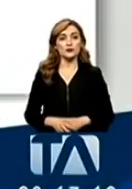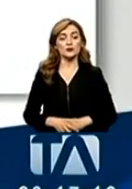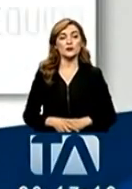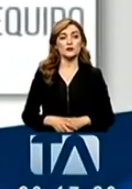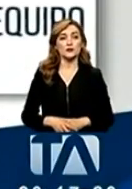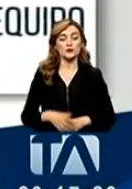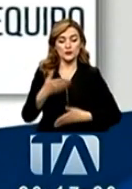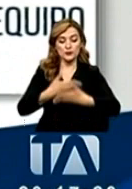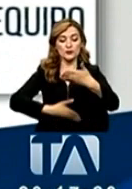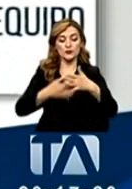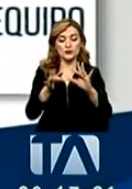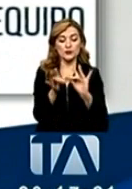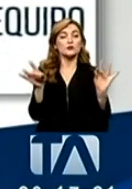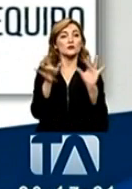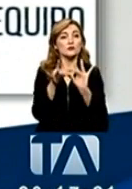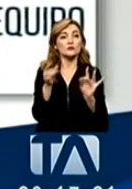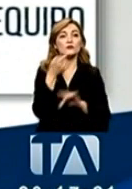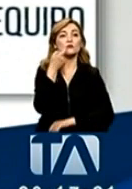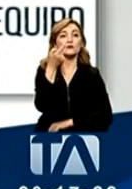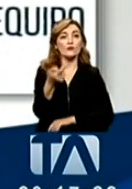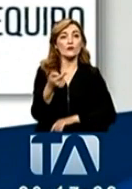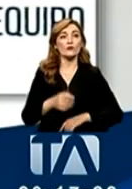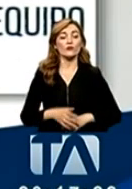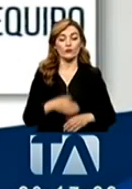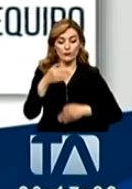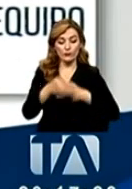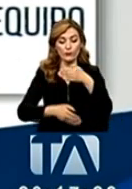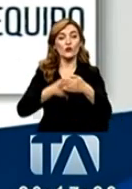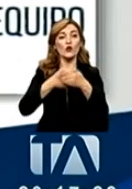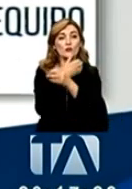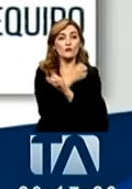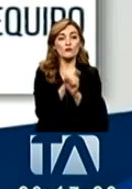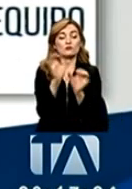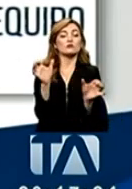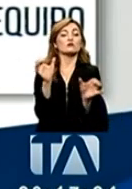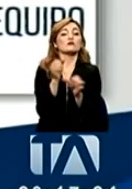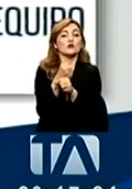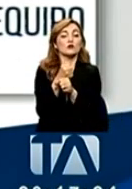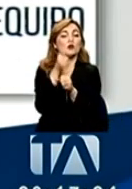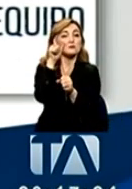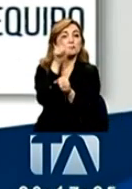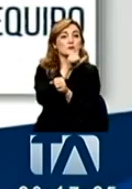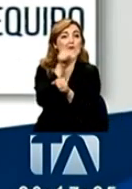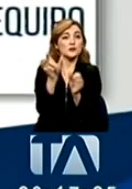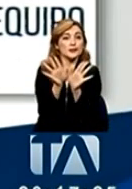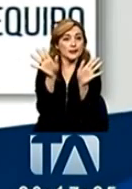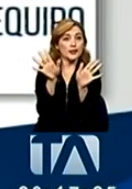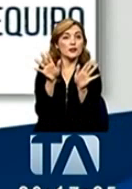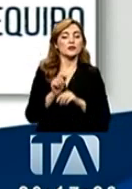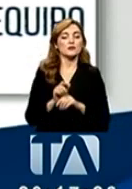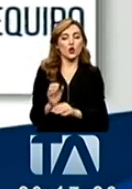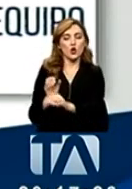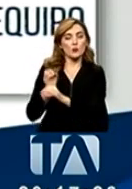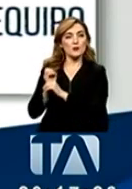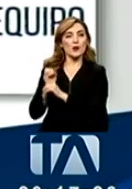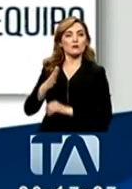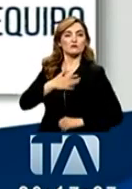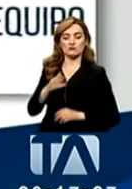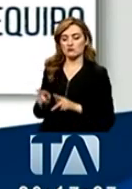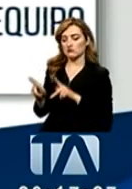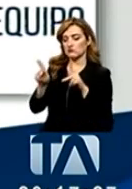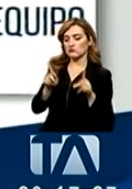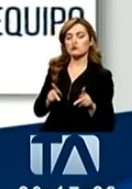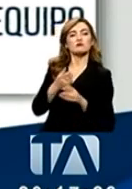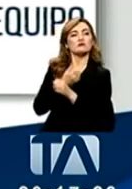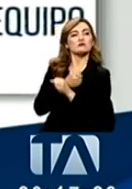en el oficio textualmente señala: el proceso de defensa que debo sostener en la Fiscalía General del Estado me obliga a planificar mi